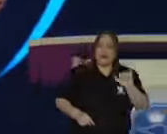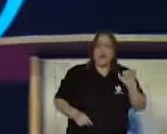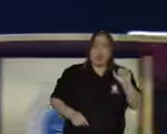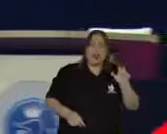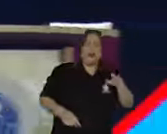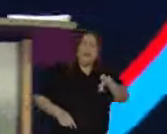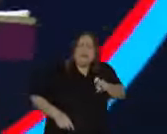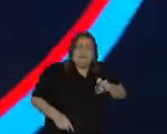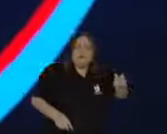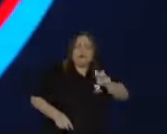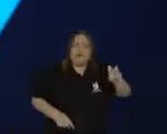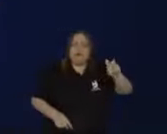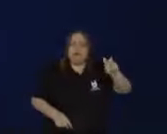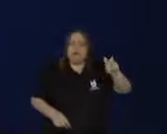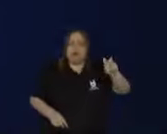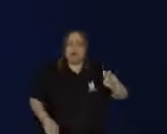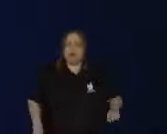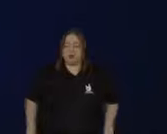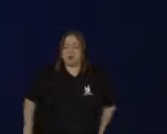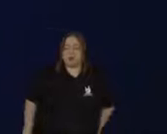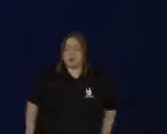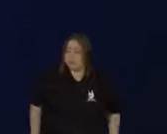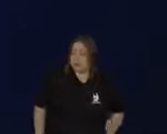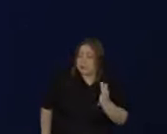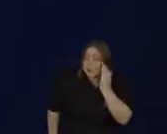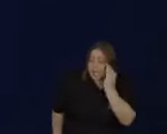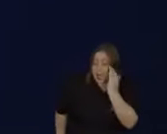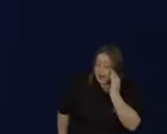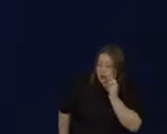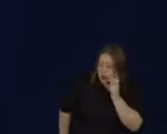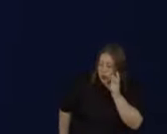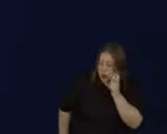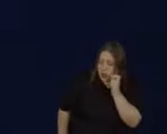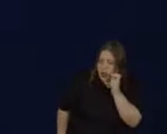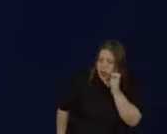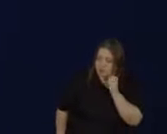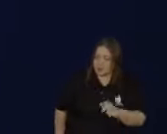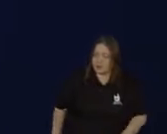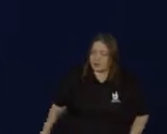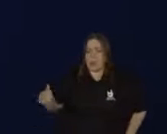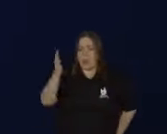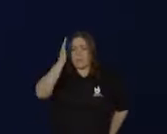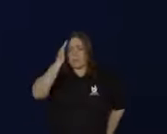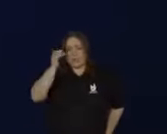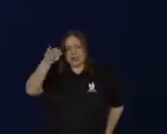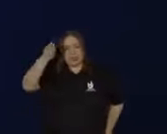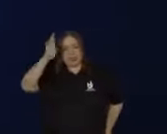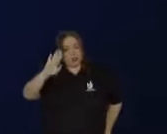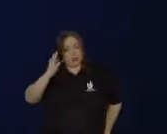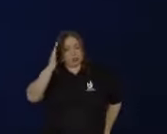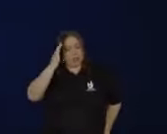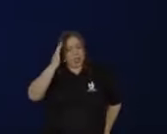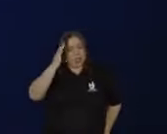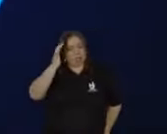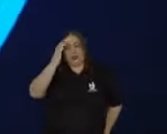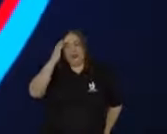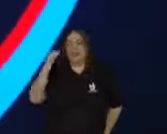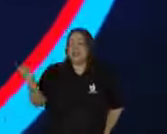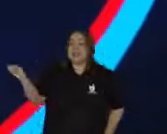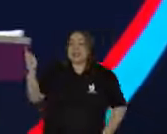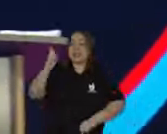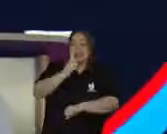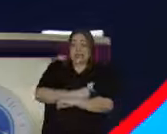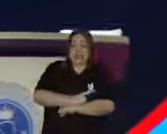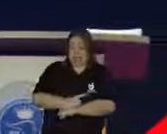¿Significa eso? ¿Sabes por qué? Porque Dios sabe que el día